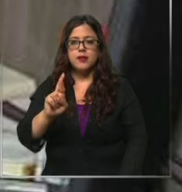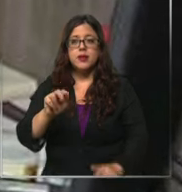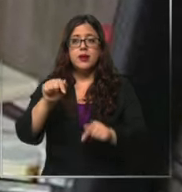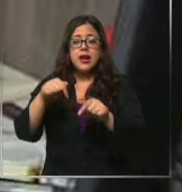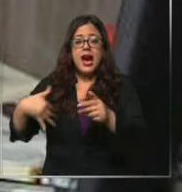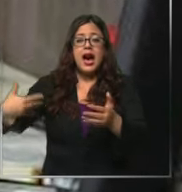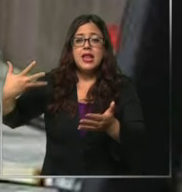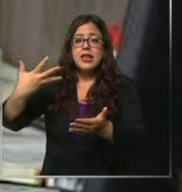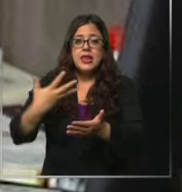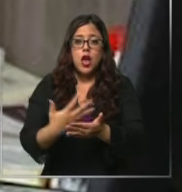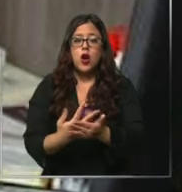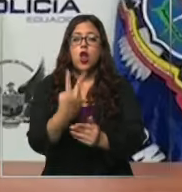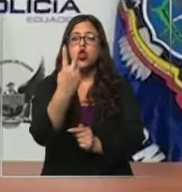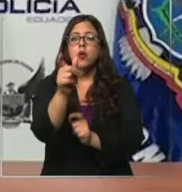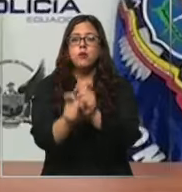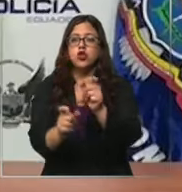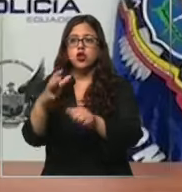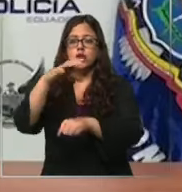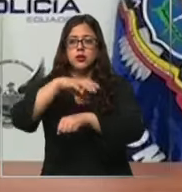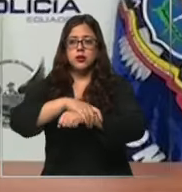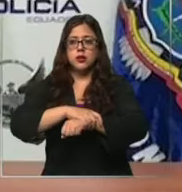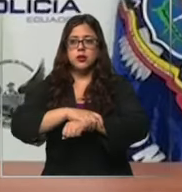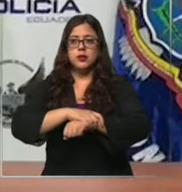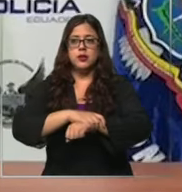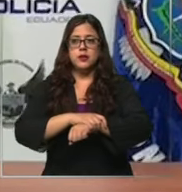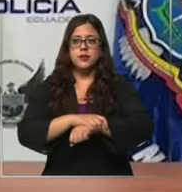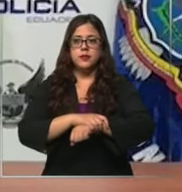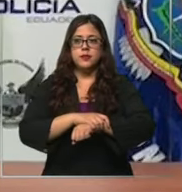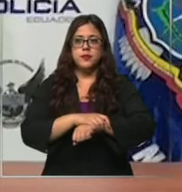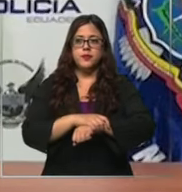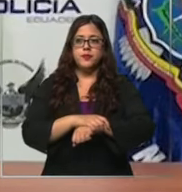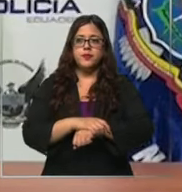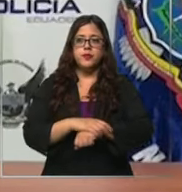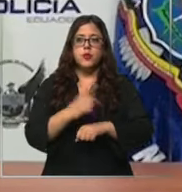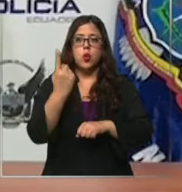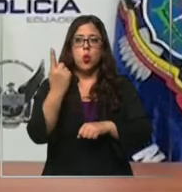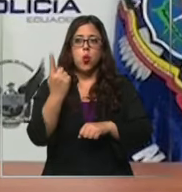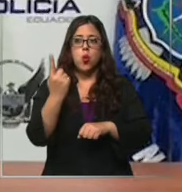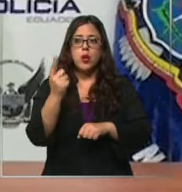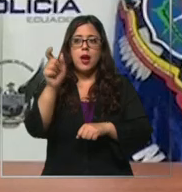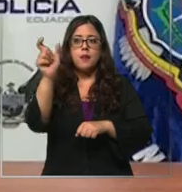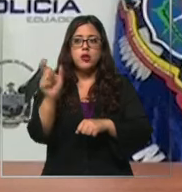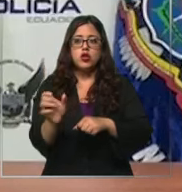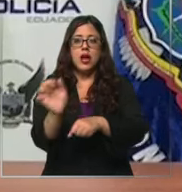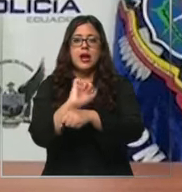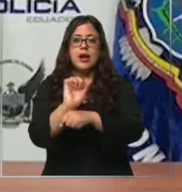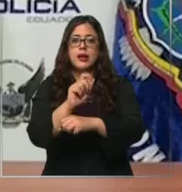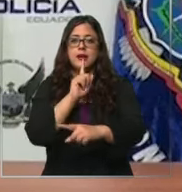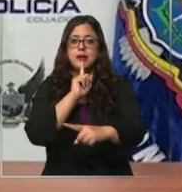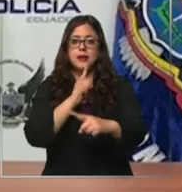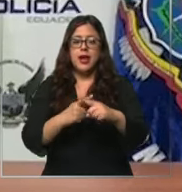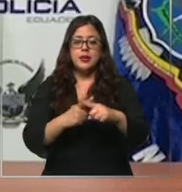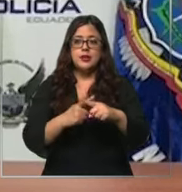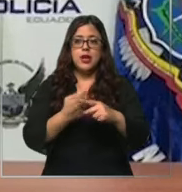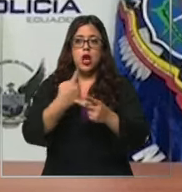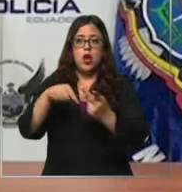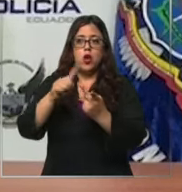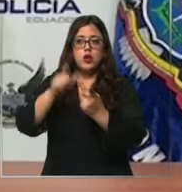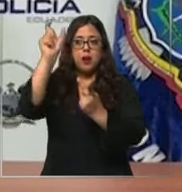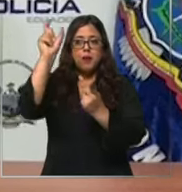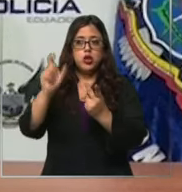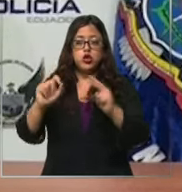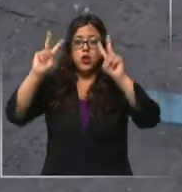dos personas detenidas. Tenemos uno que es el conductor del taxi, otro que es el